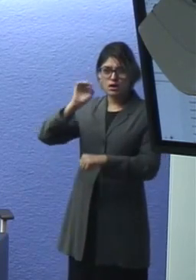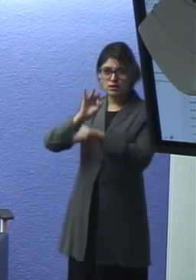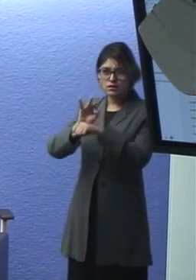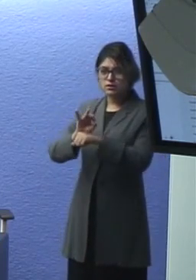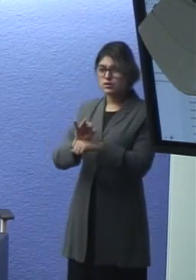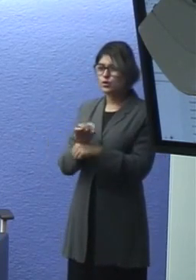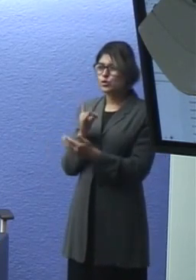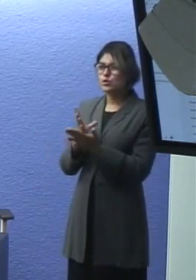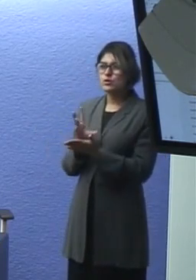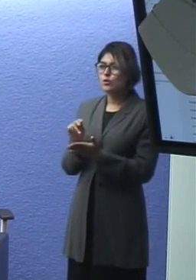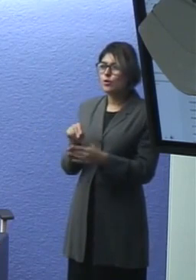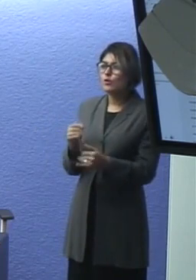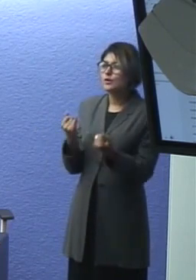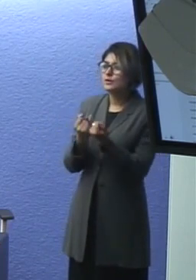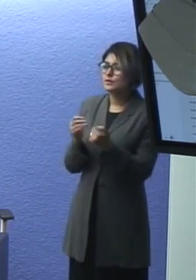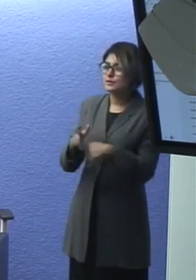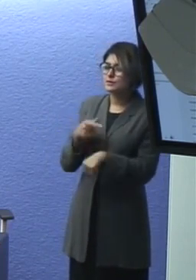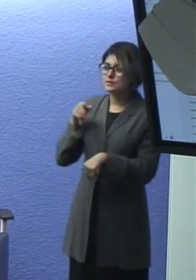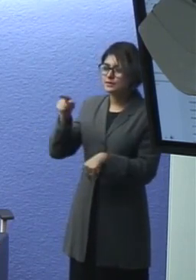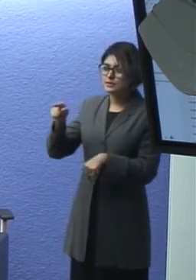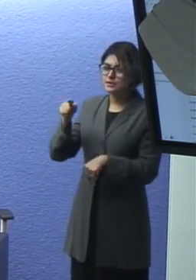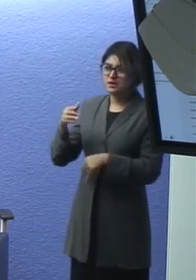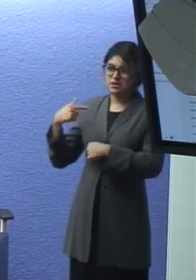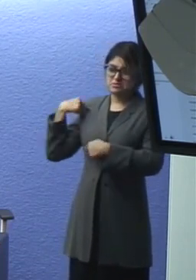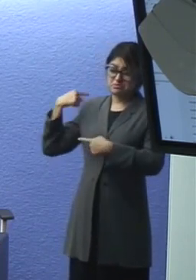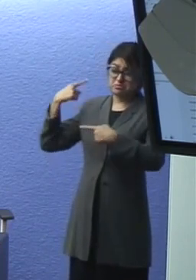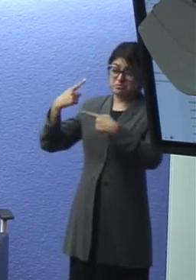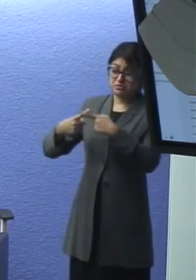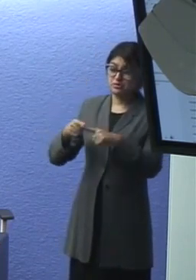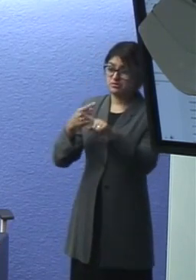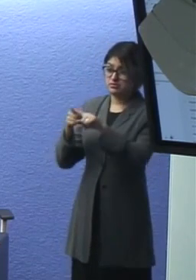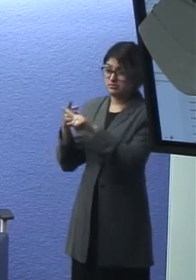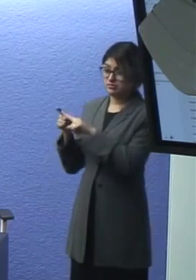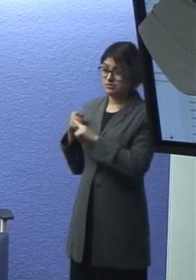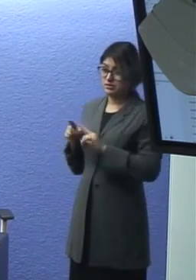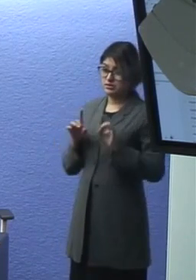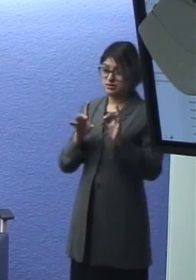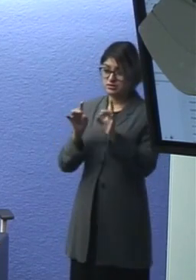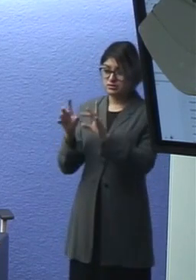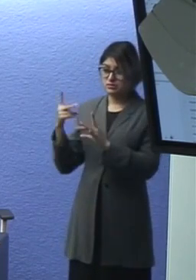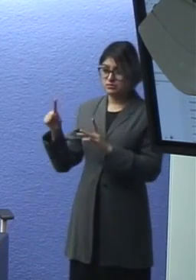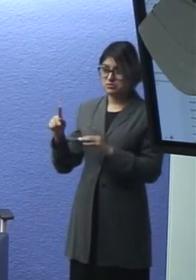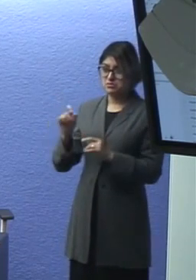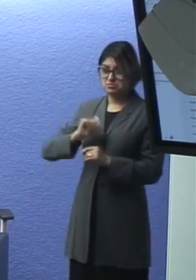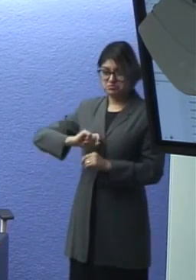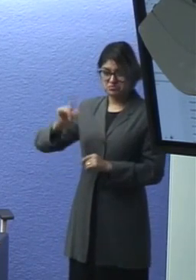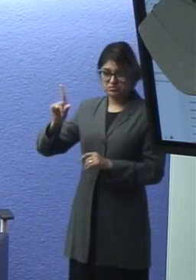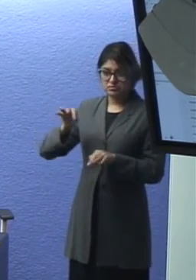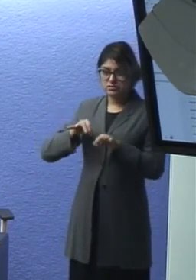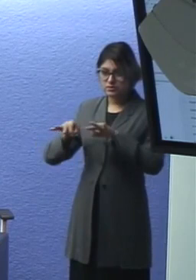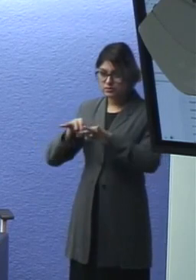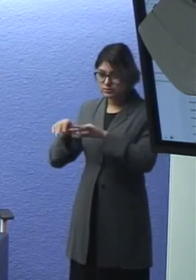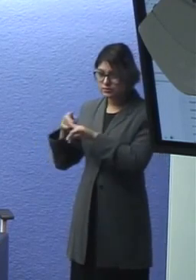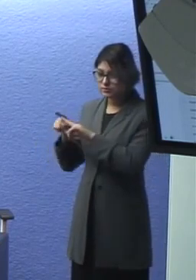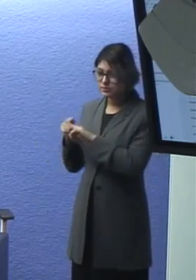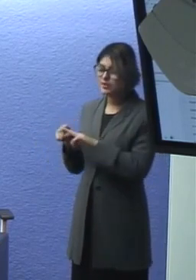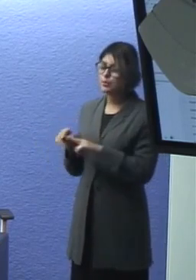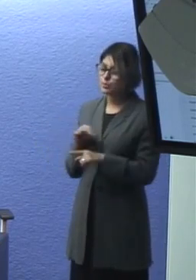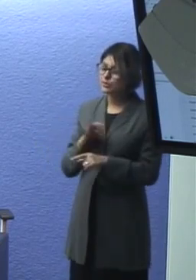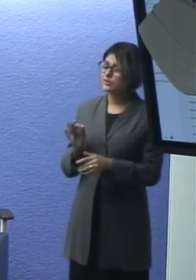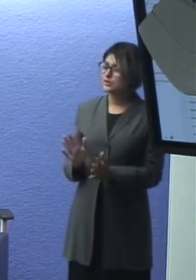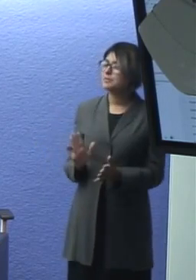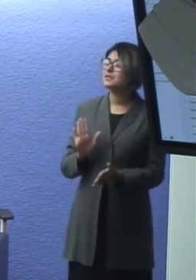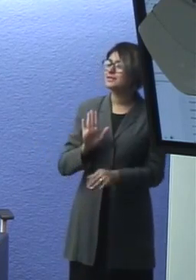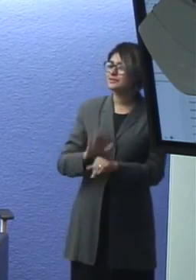porque encarnaba una trayectoria académica y una vivencia personal que habría enriquecido sin duda este foro,